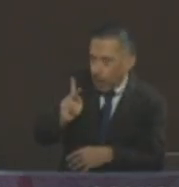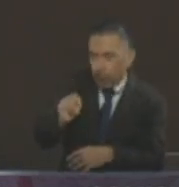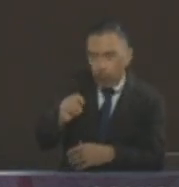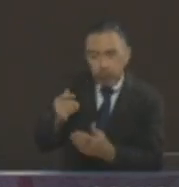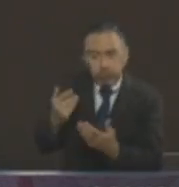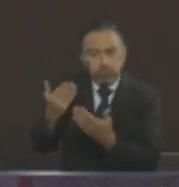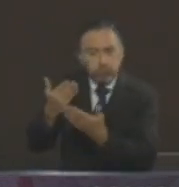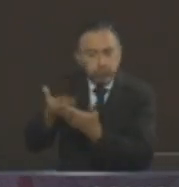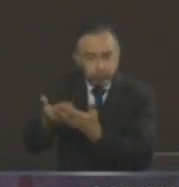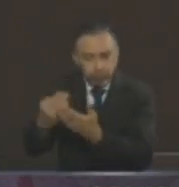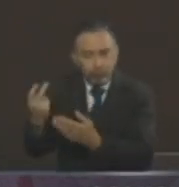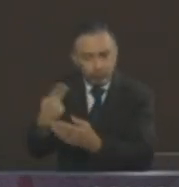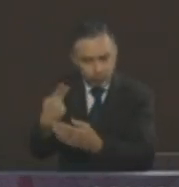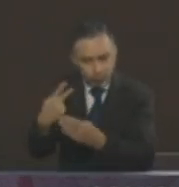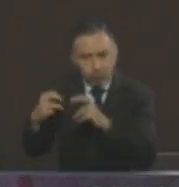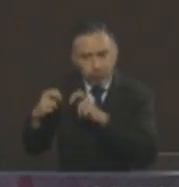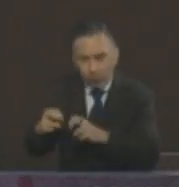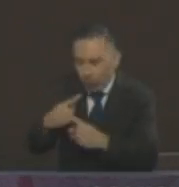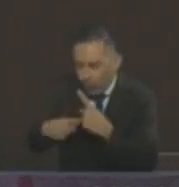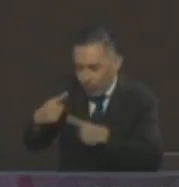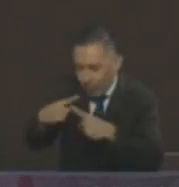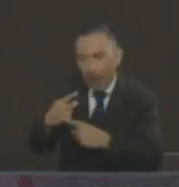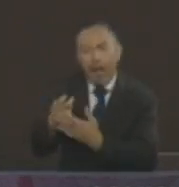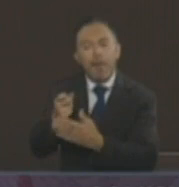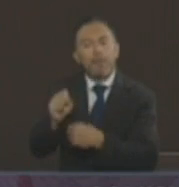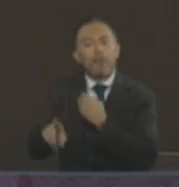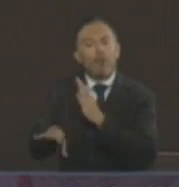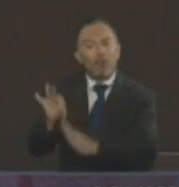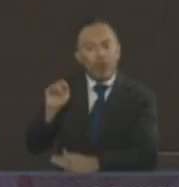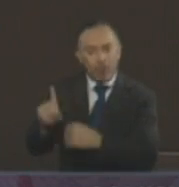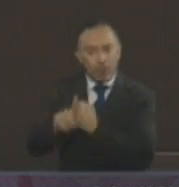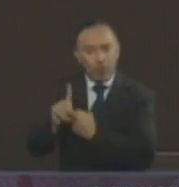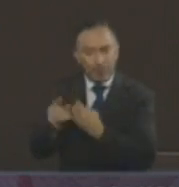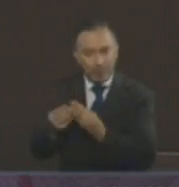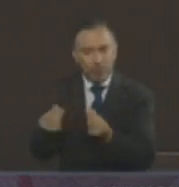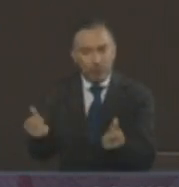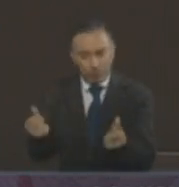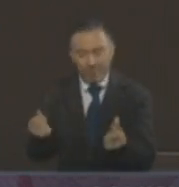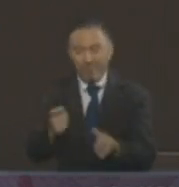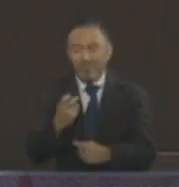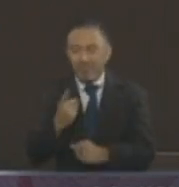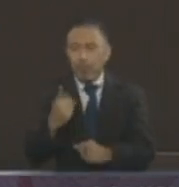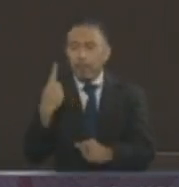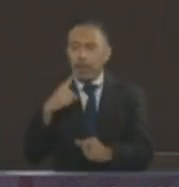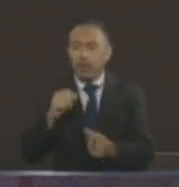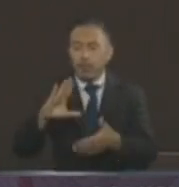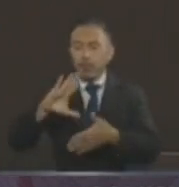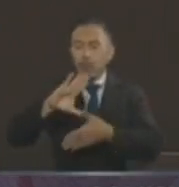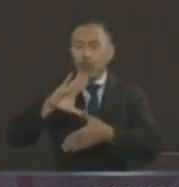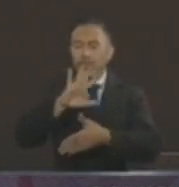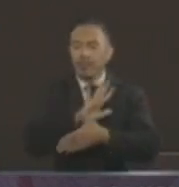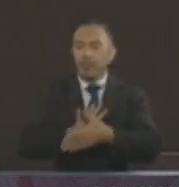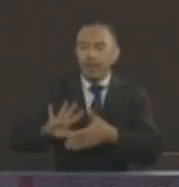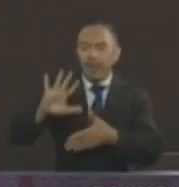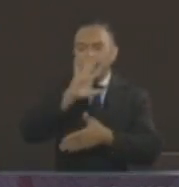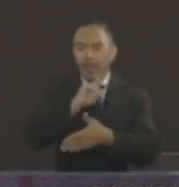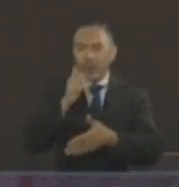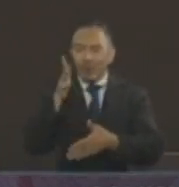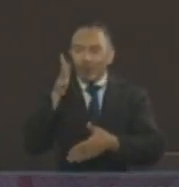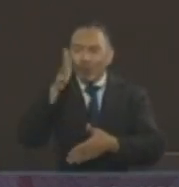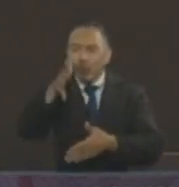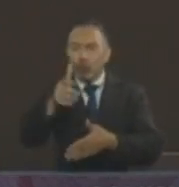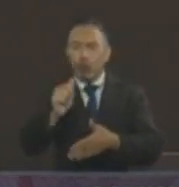acuerdos acuerdos tripartitos versan sobre las agendas indispensables para hacer en este de este continente un mejor lugar para